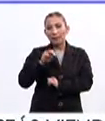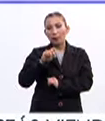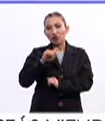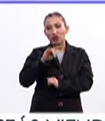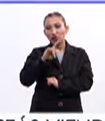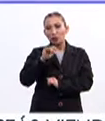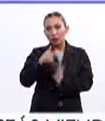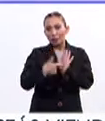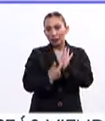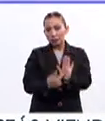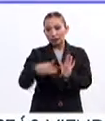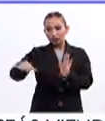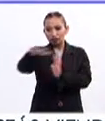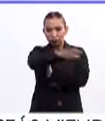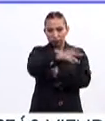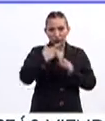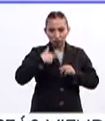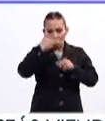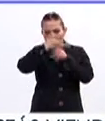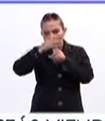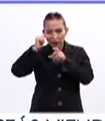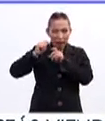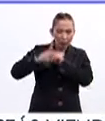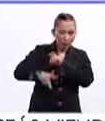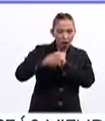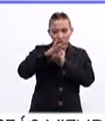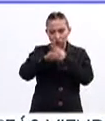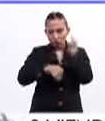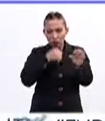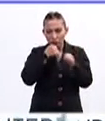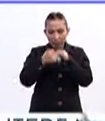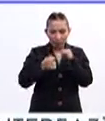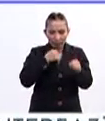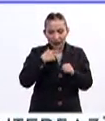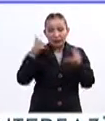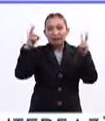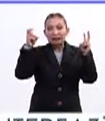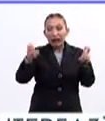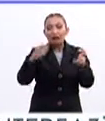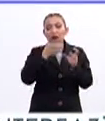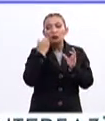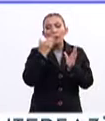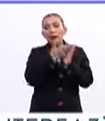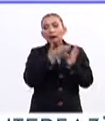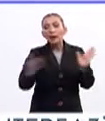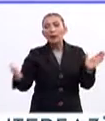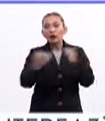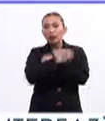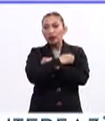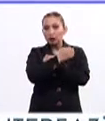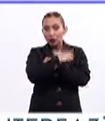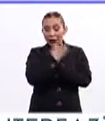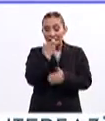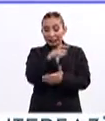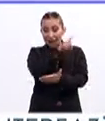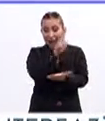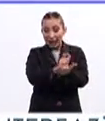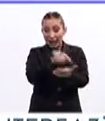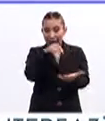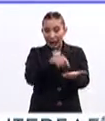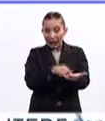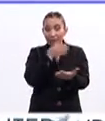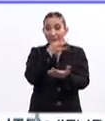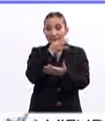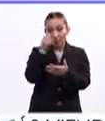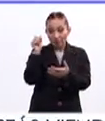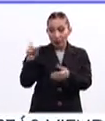Barragán, presentaron ante los medios lo que será la nueva etapa en materia educativa, una ley que estará y